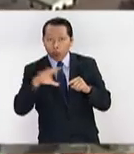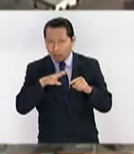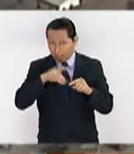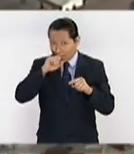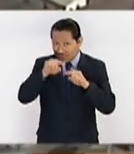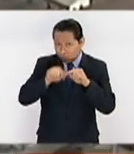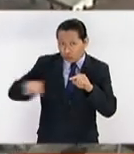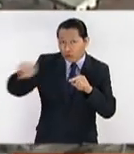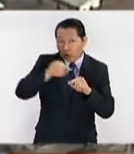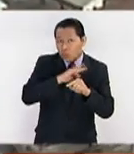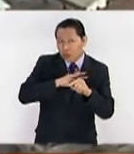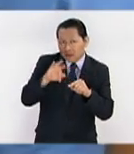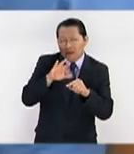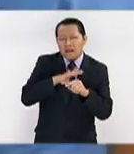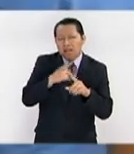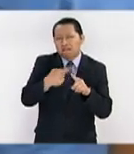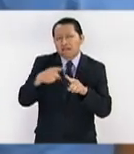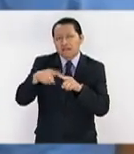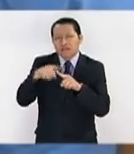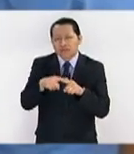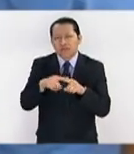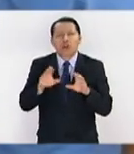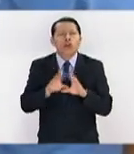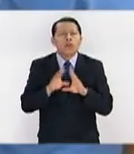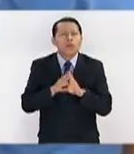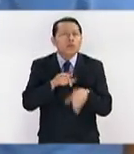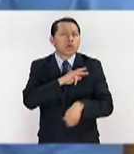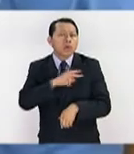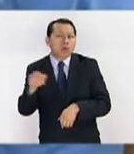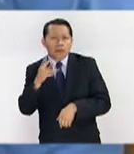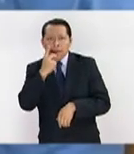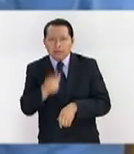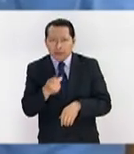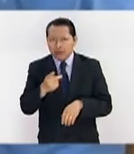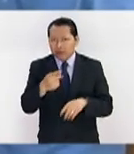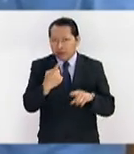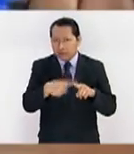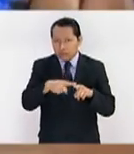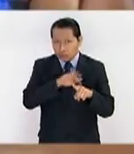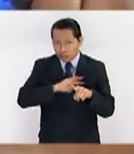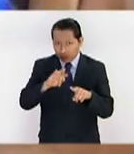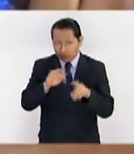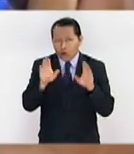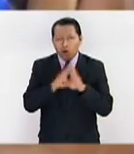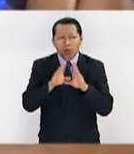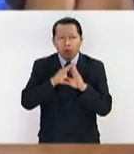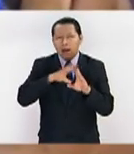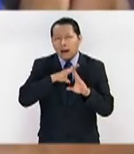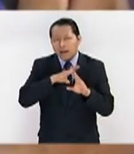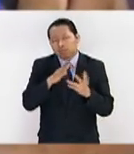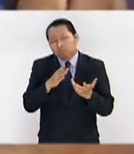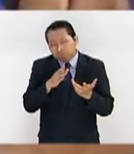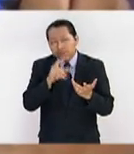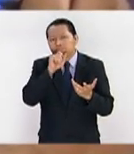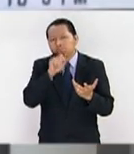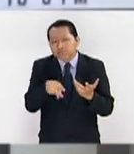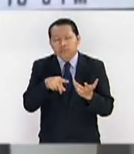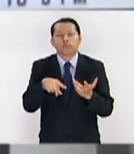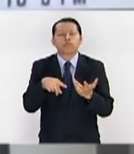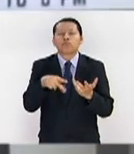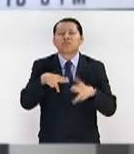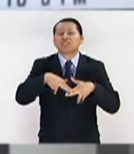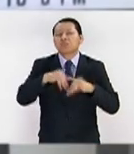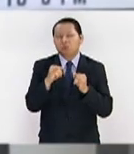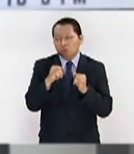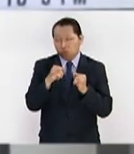feligresía existan varias de origen hispano, y me atrevería a decir de origen mexicano, podría ser. No lo sabemos aún, no hay ningún nombre dado a